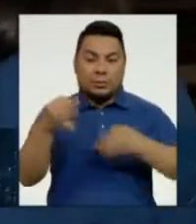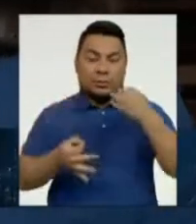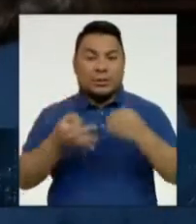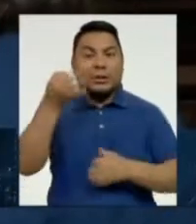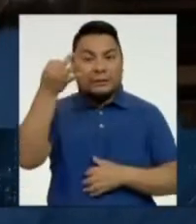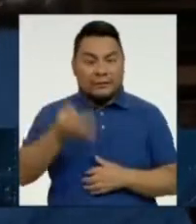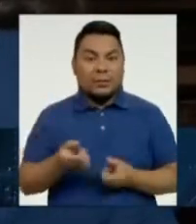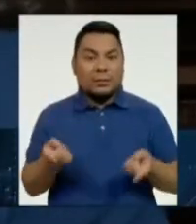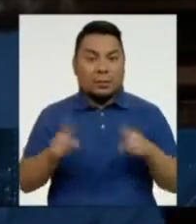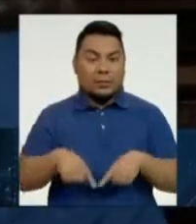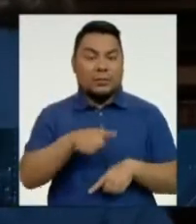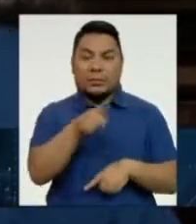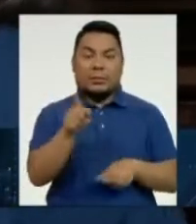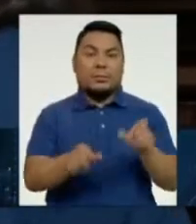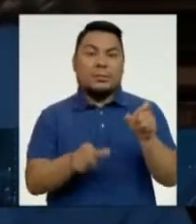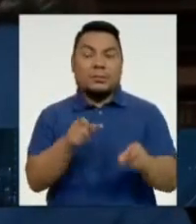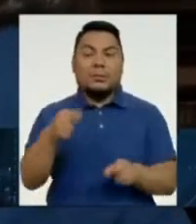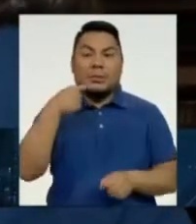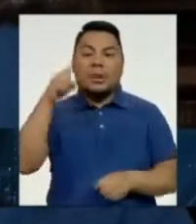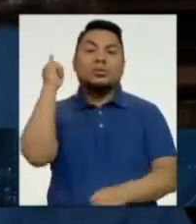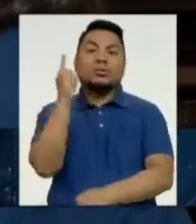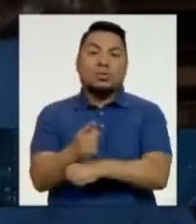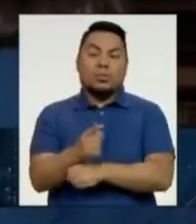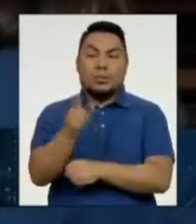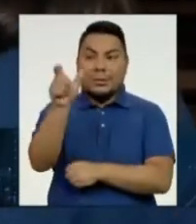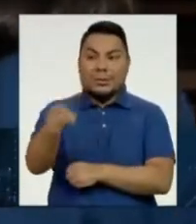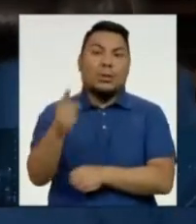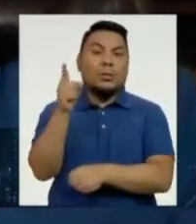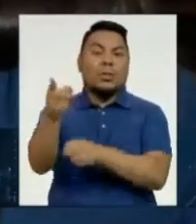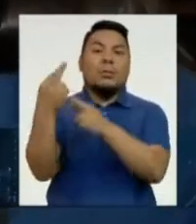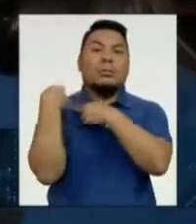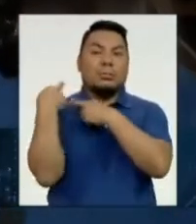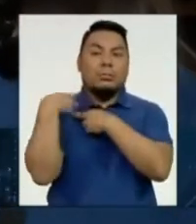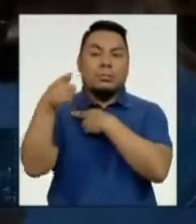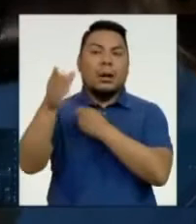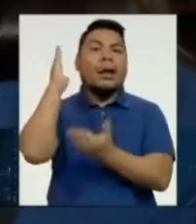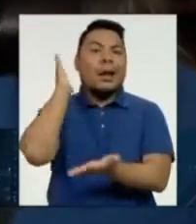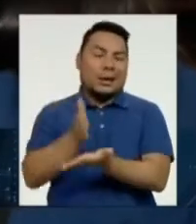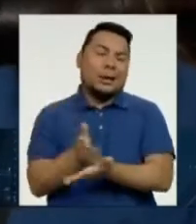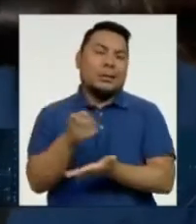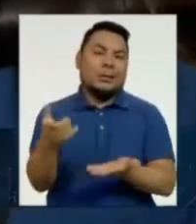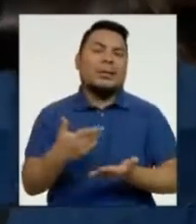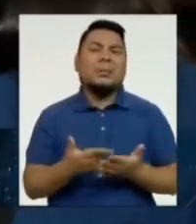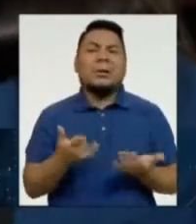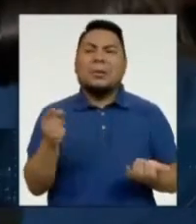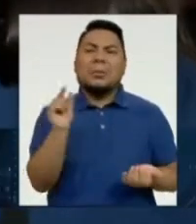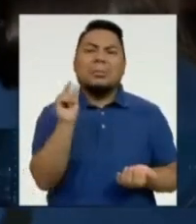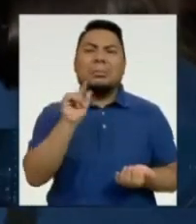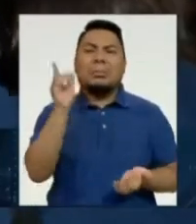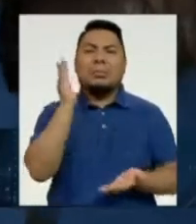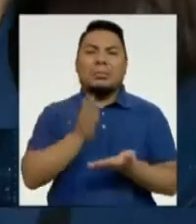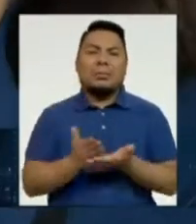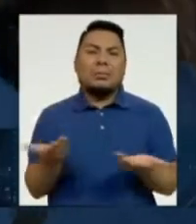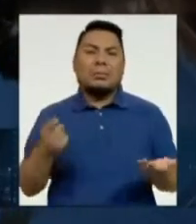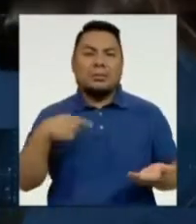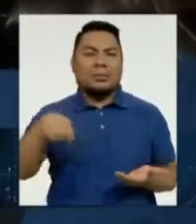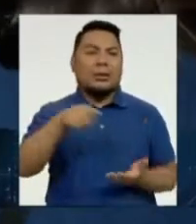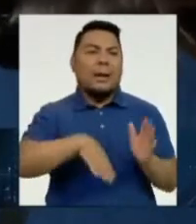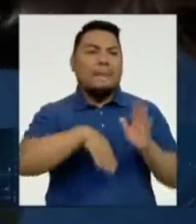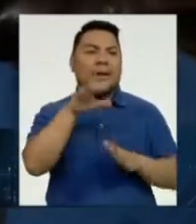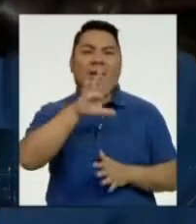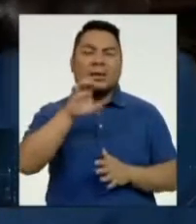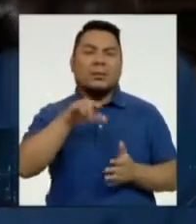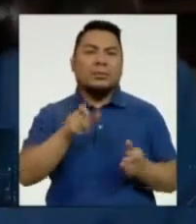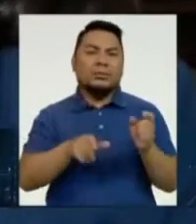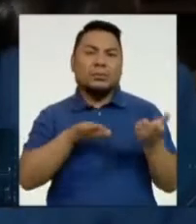viene cuando las personas que fueron sancionadas no han sido correctamente sancionadas. Una sanción para más de 500 muertos,